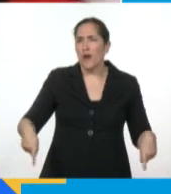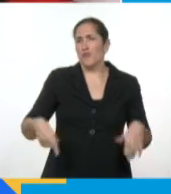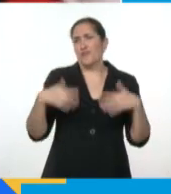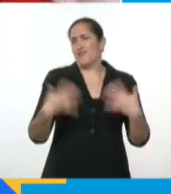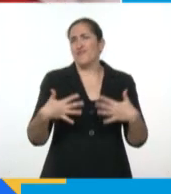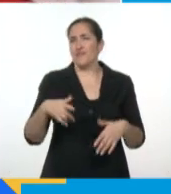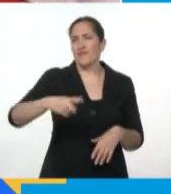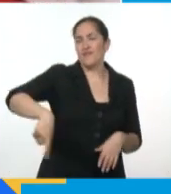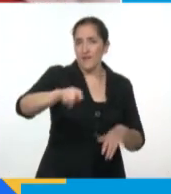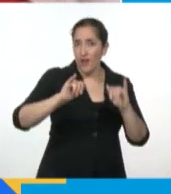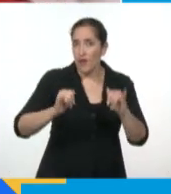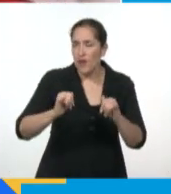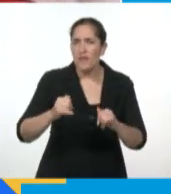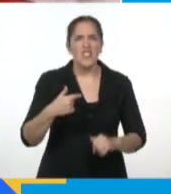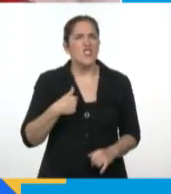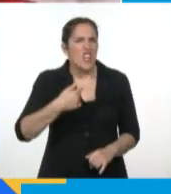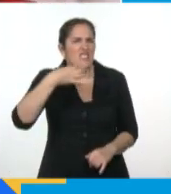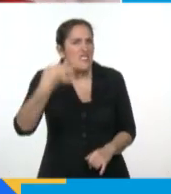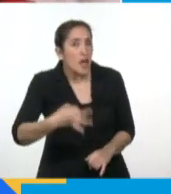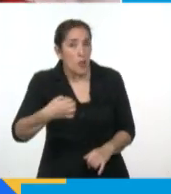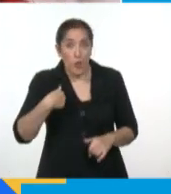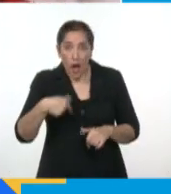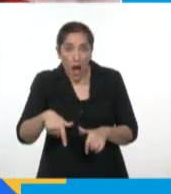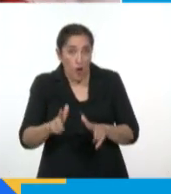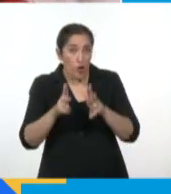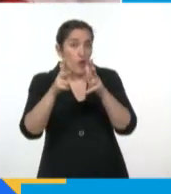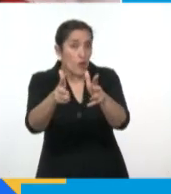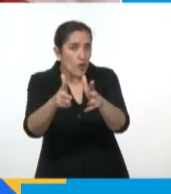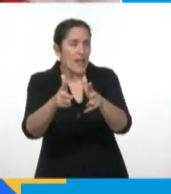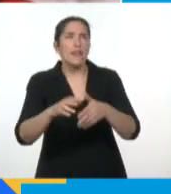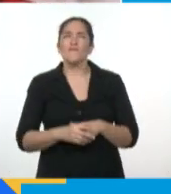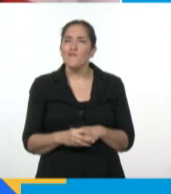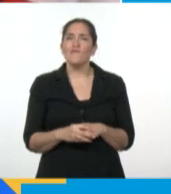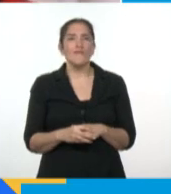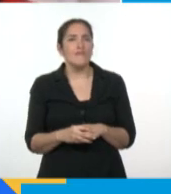segurísima de que lo que ahora les voy a decir tiene una